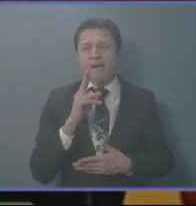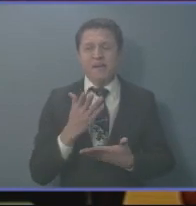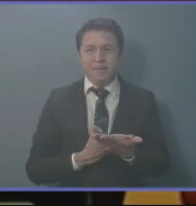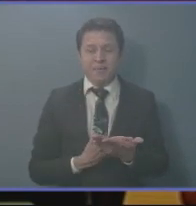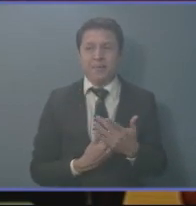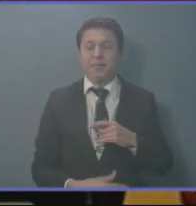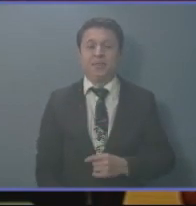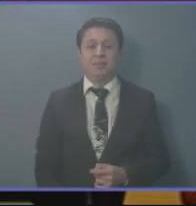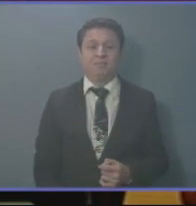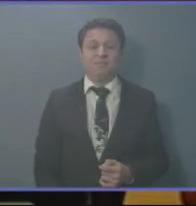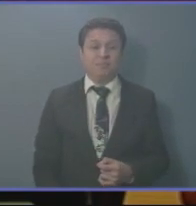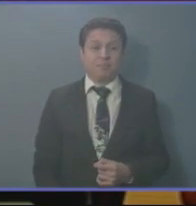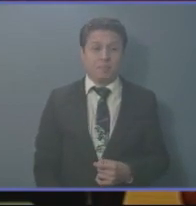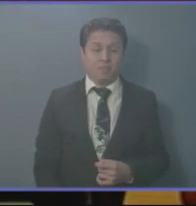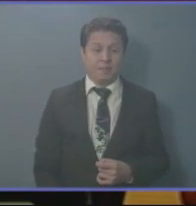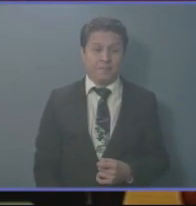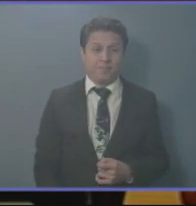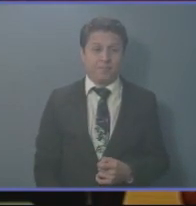FMLN.